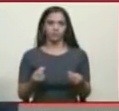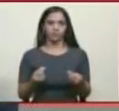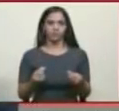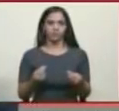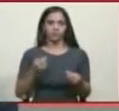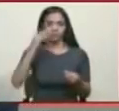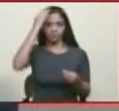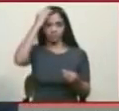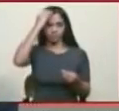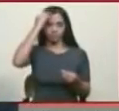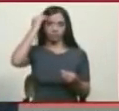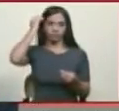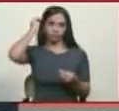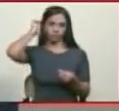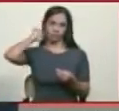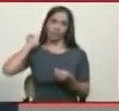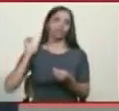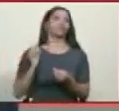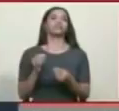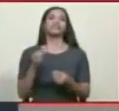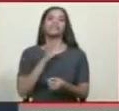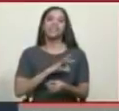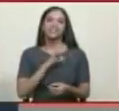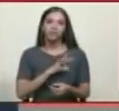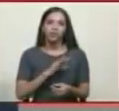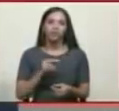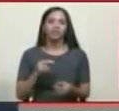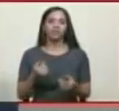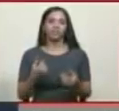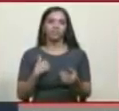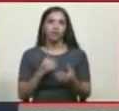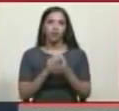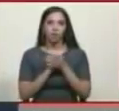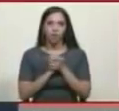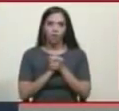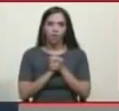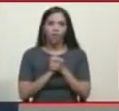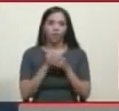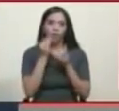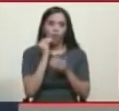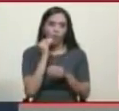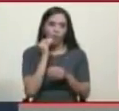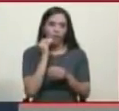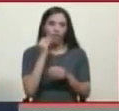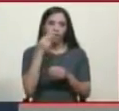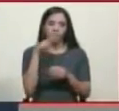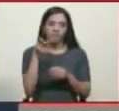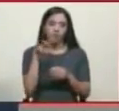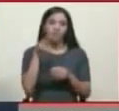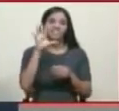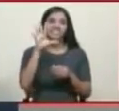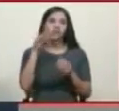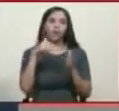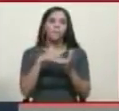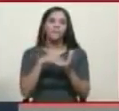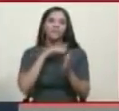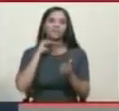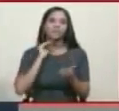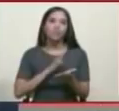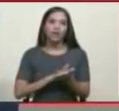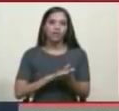Señores, nosotros, mi generación, vio 5.000 muertos en esta ciudad.